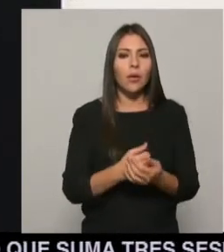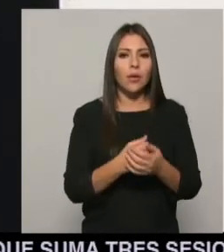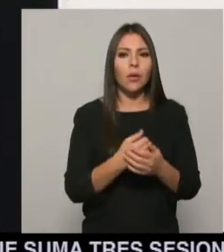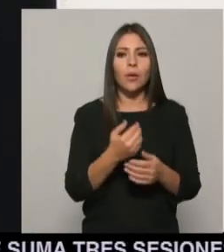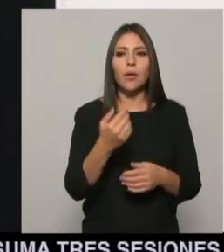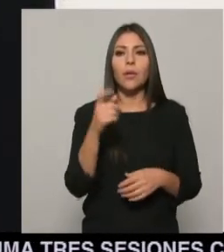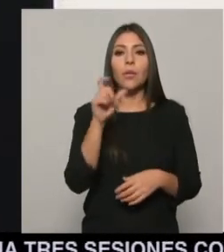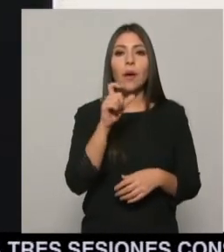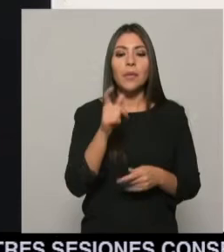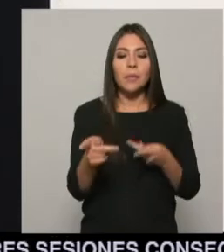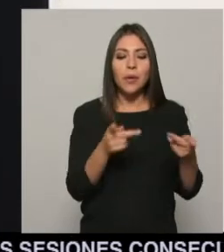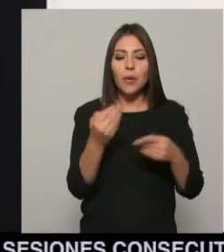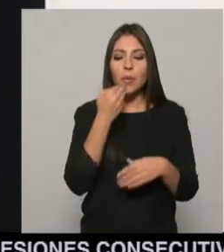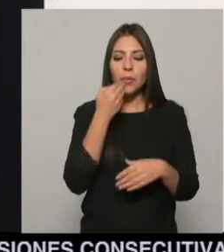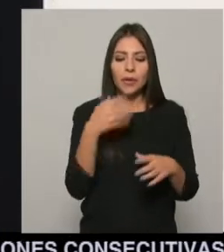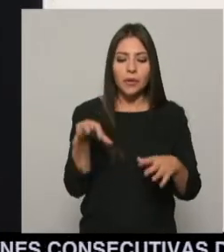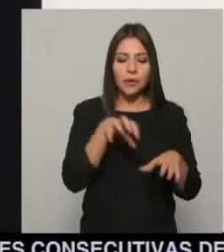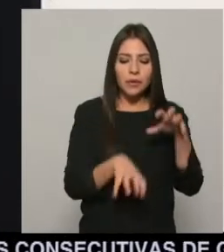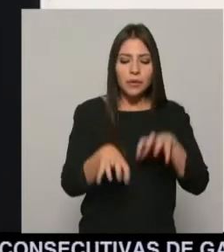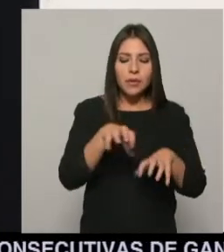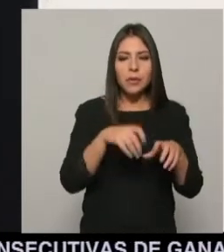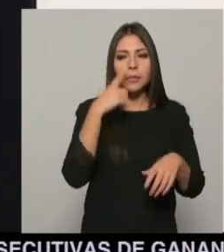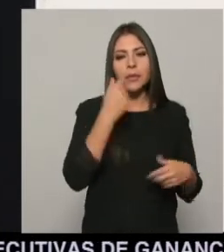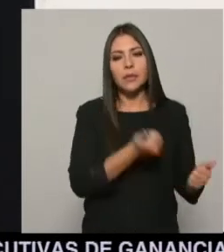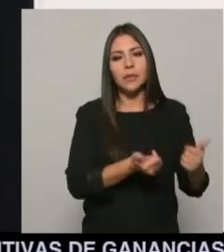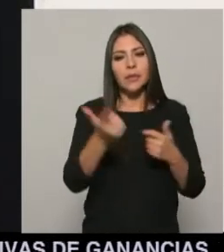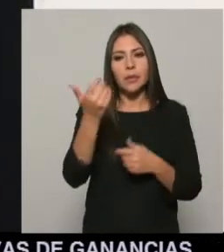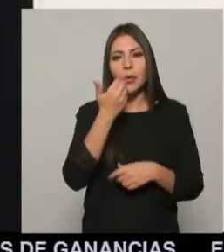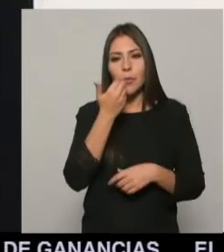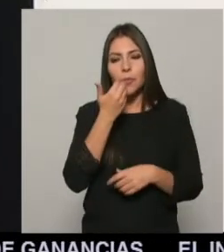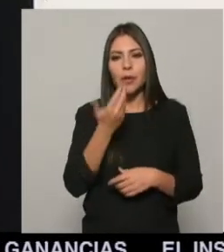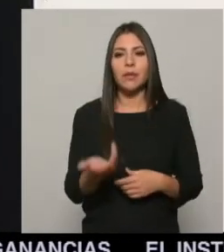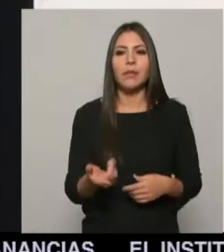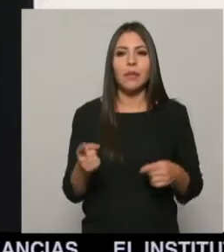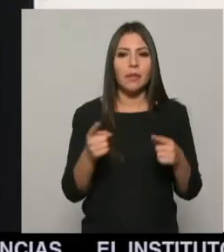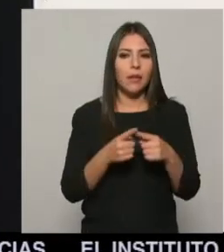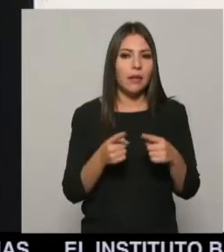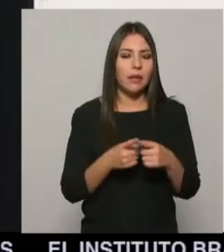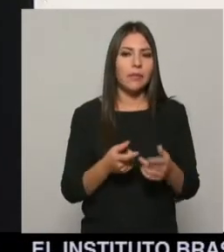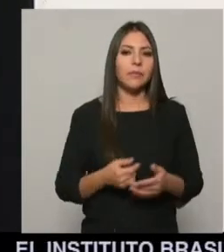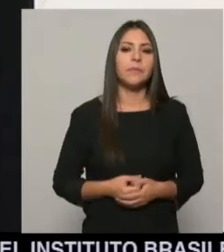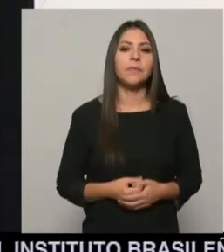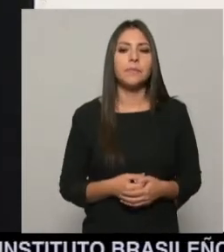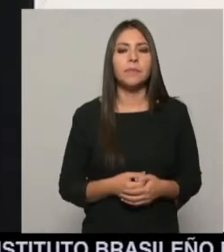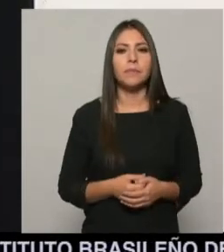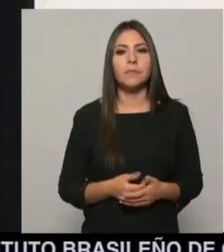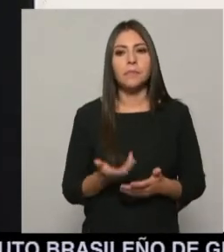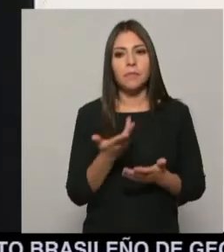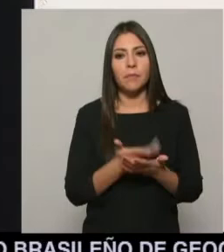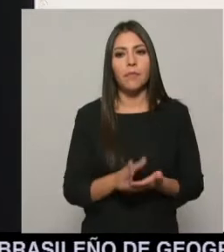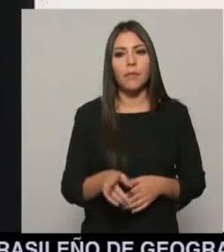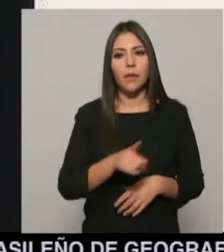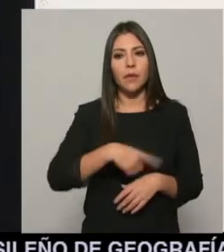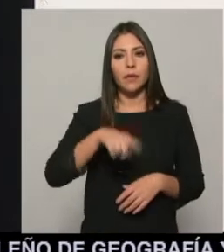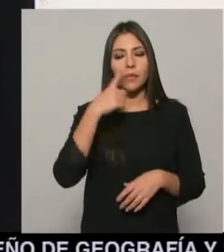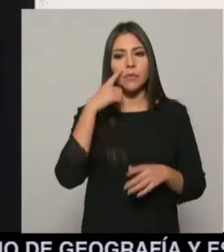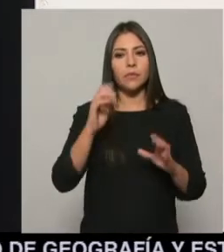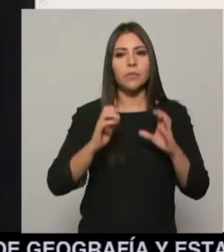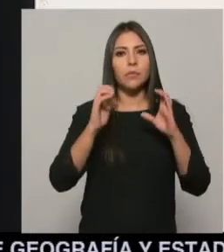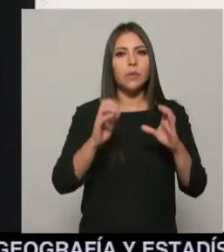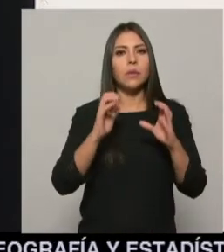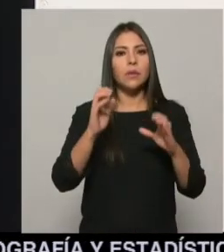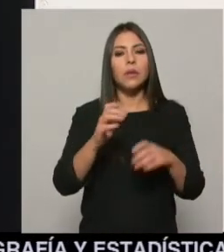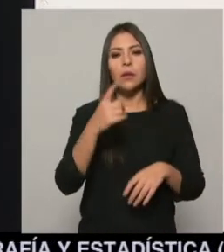Para el recreo, su tarea. Y bueno, cuidar que se lleven a la escuela